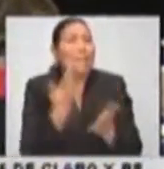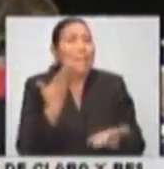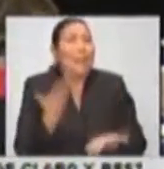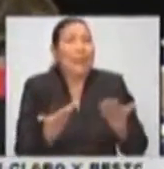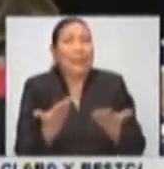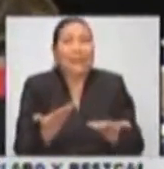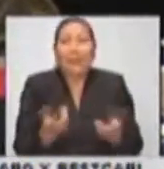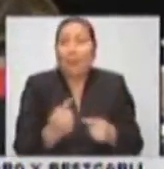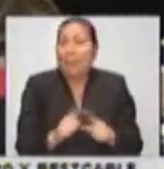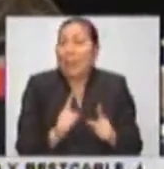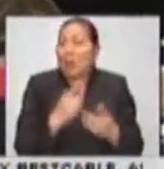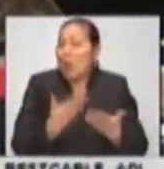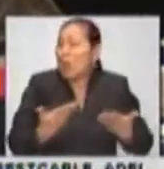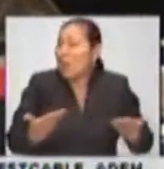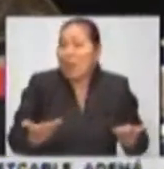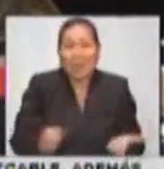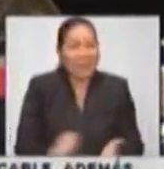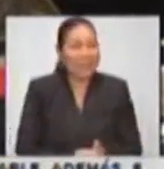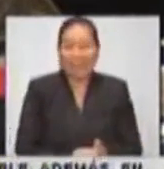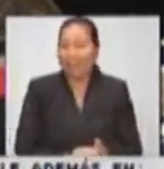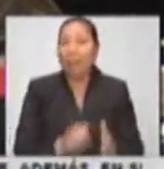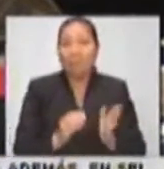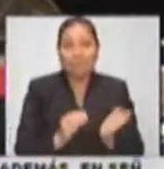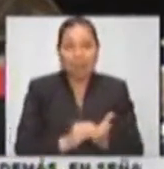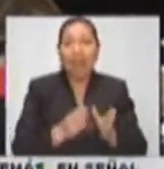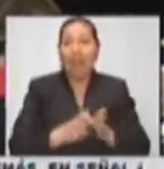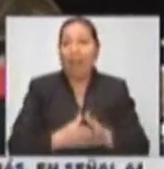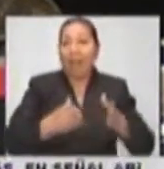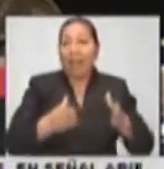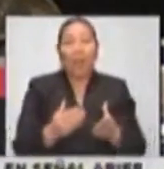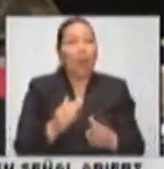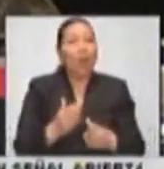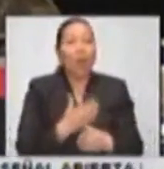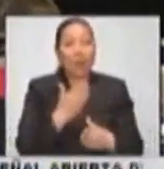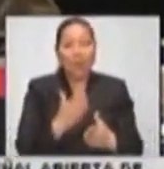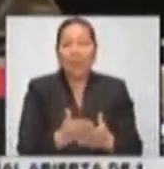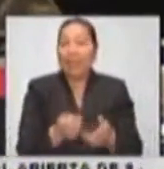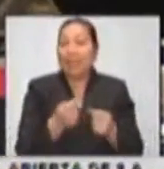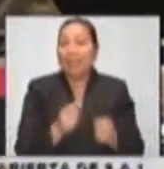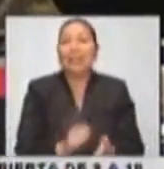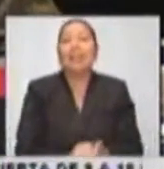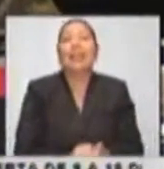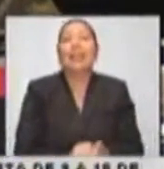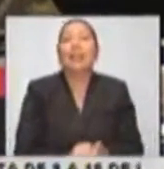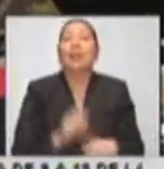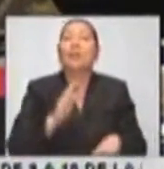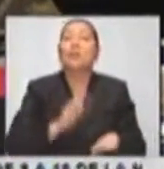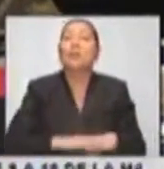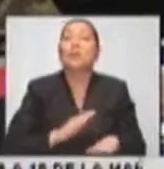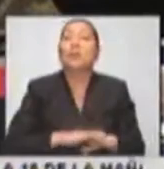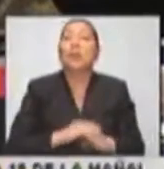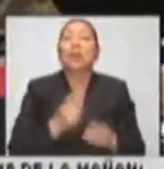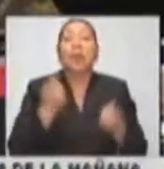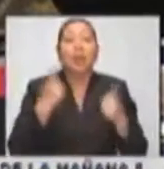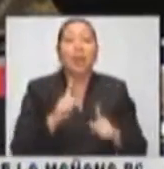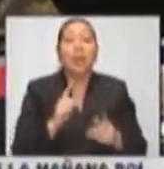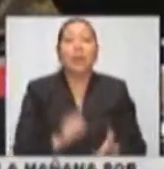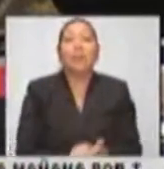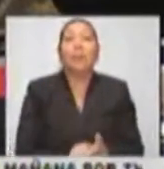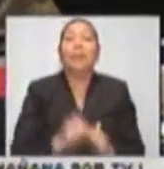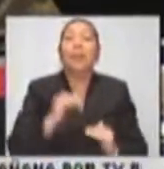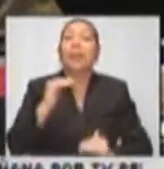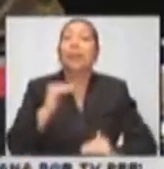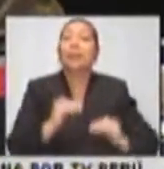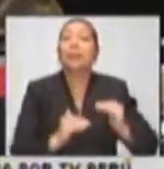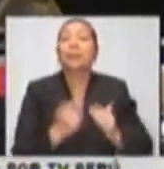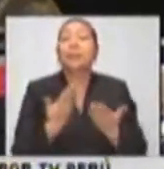un capítulo, pero es una cosa grande, complicada, exigente, sobre acuerdos,